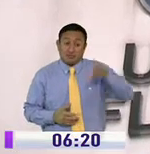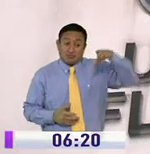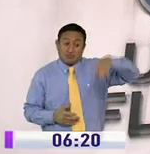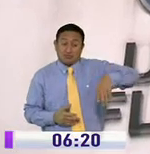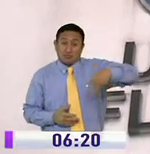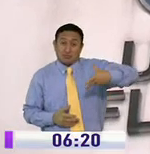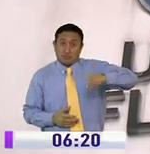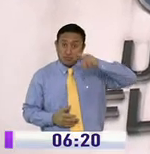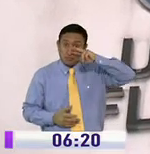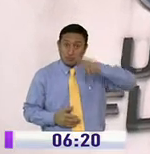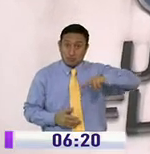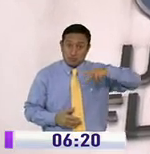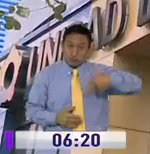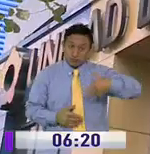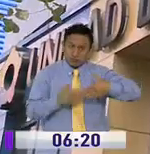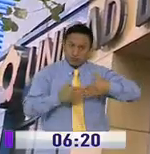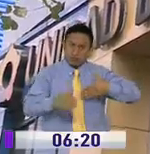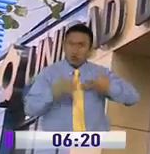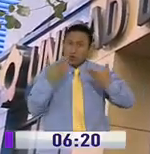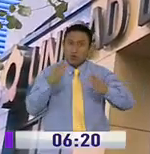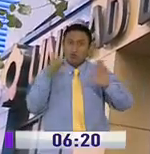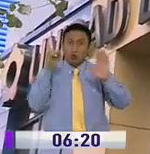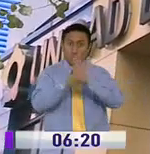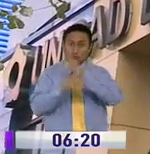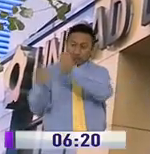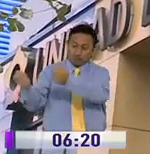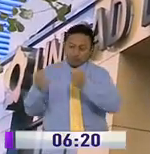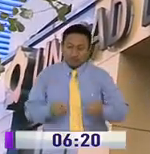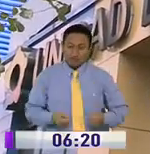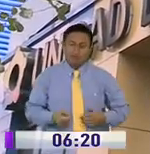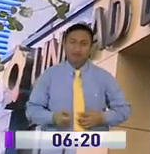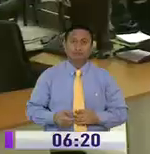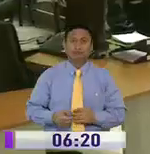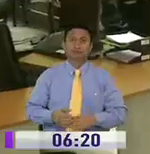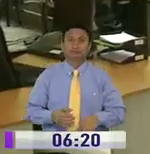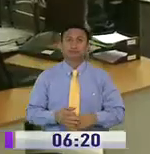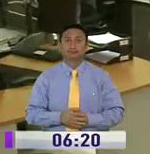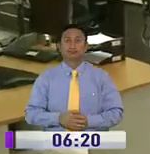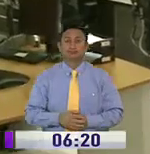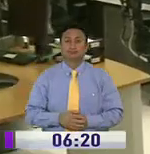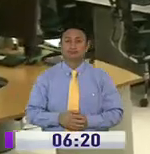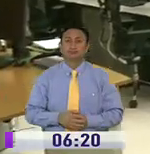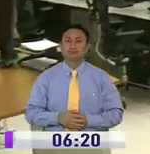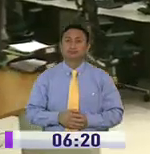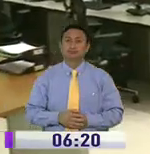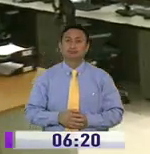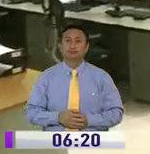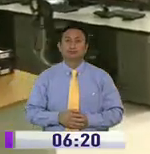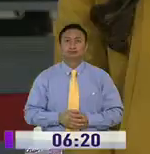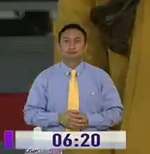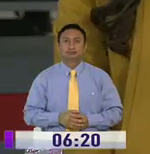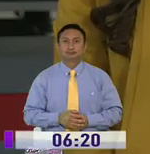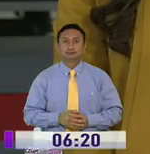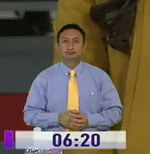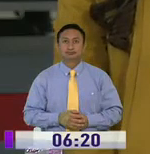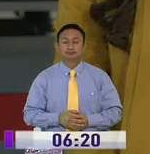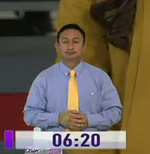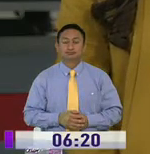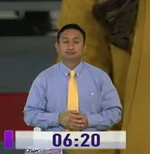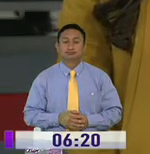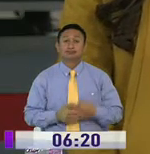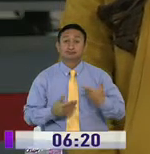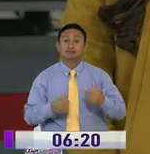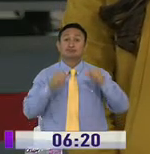de flagrancia se encuentran receptando estos tipos de denuncias, informó Valeria Navarro. Y